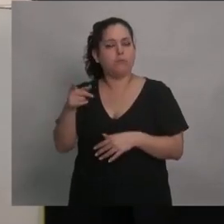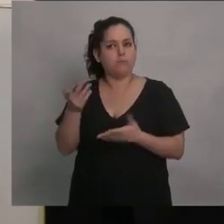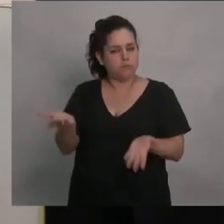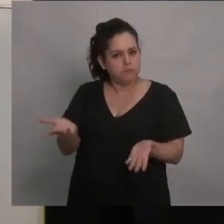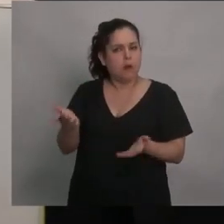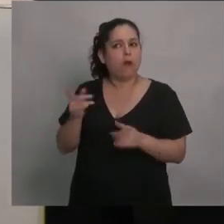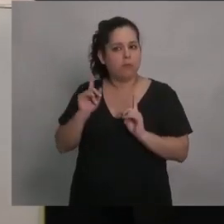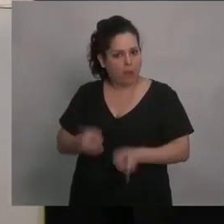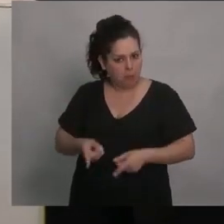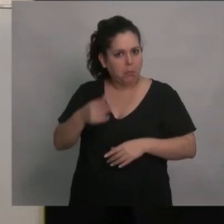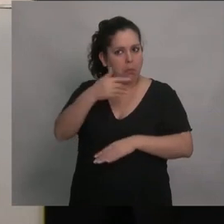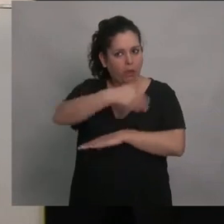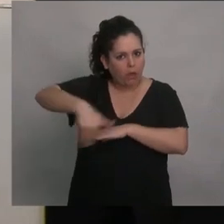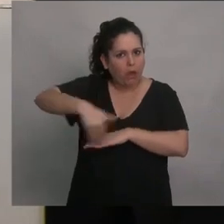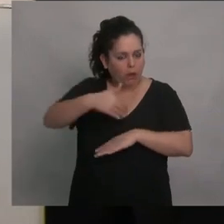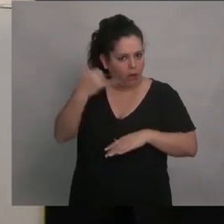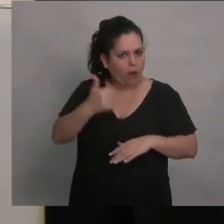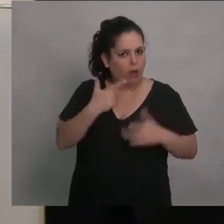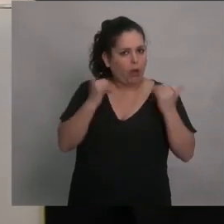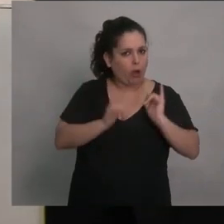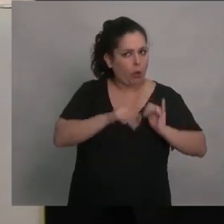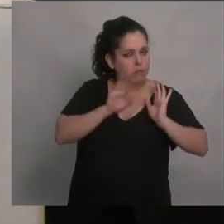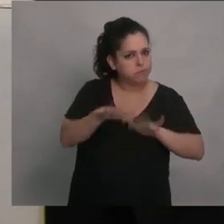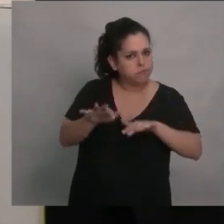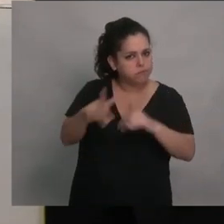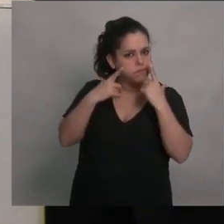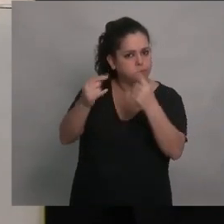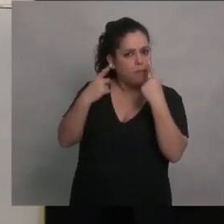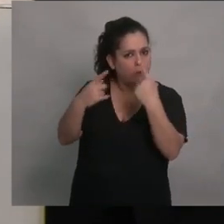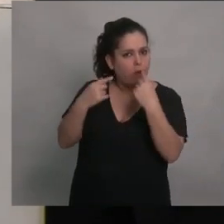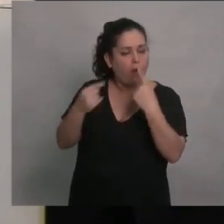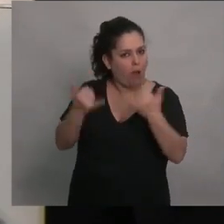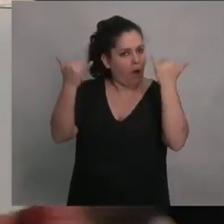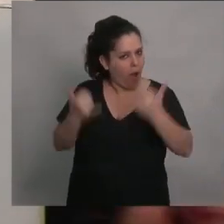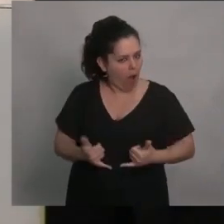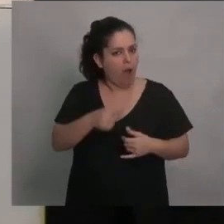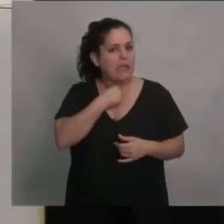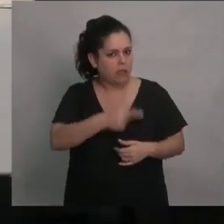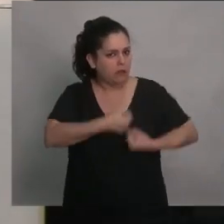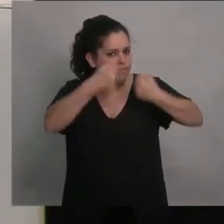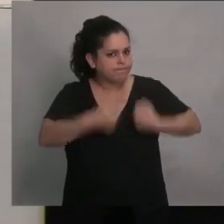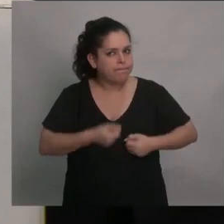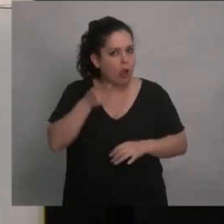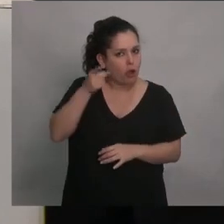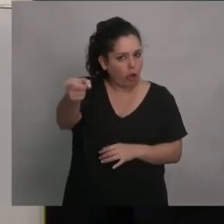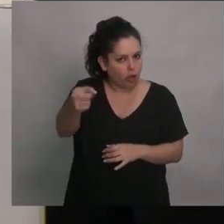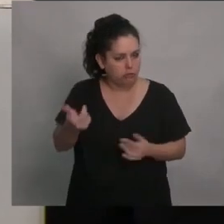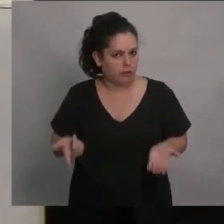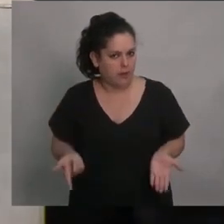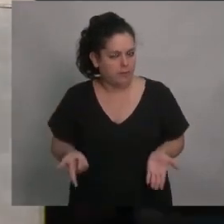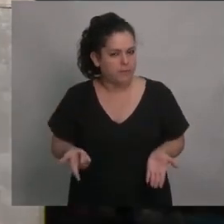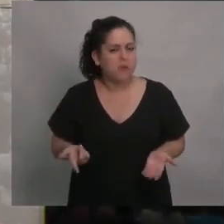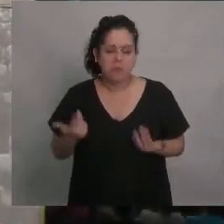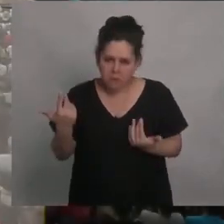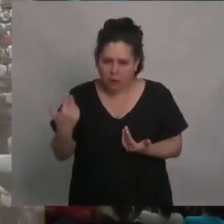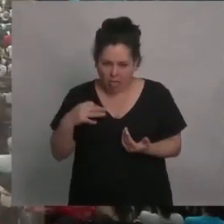en las calles luchando por la democracia y, sin embargo, está también comprometida un sector importante con esta. Nos tenemos